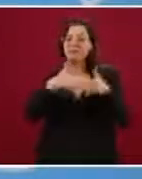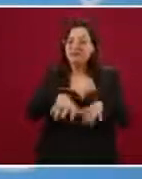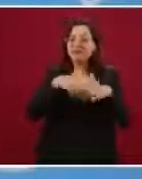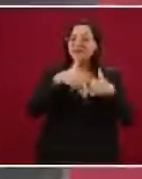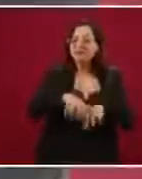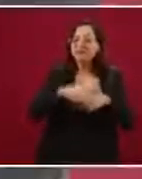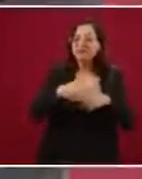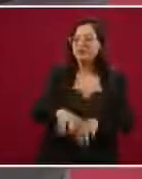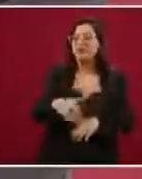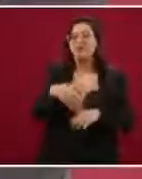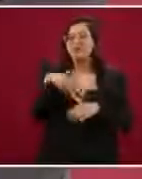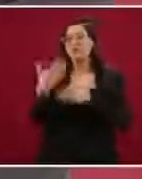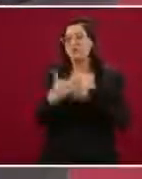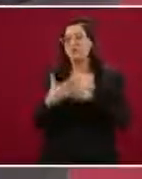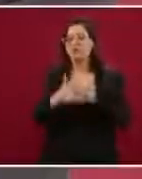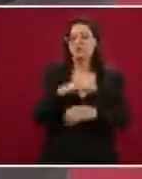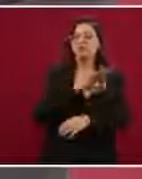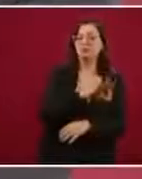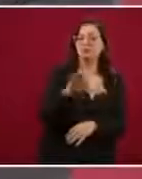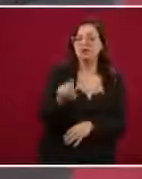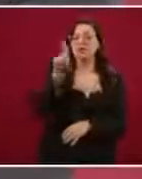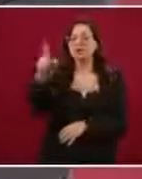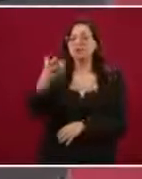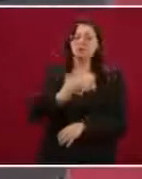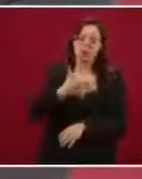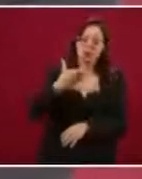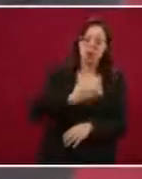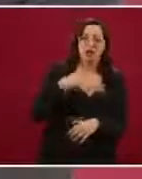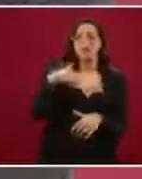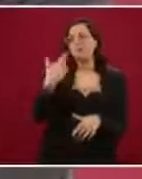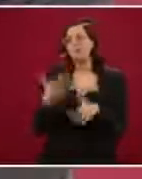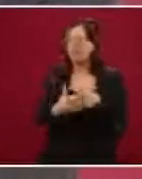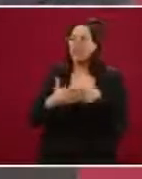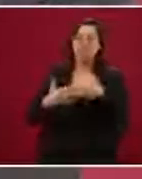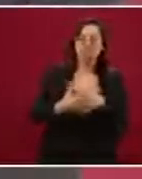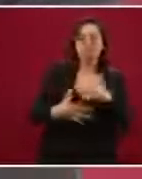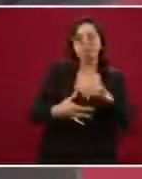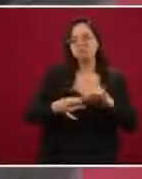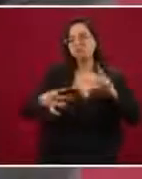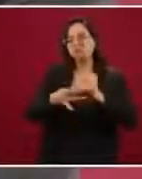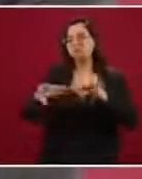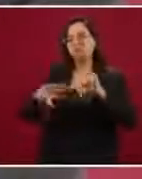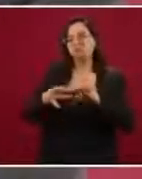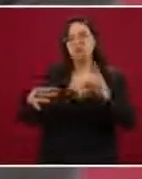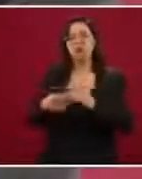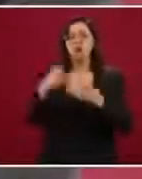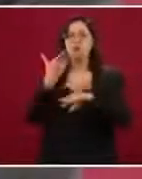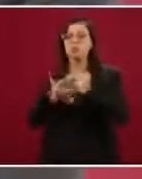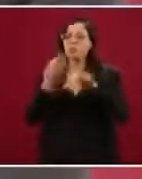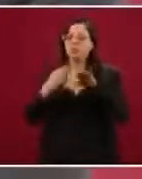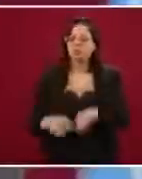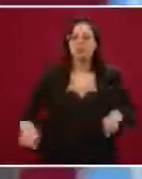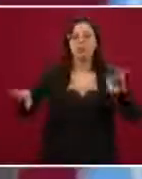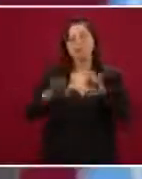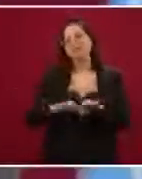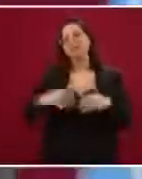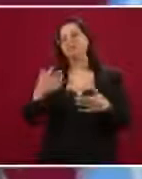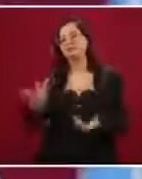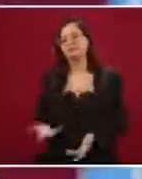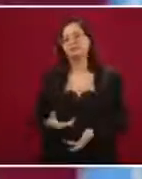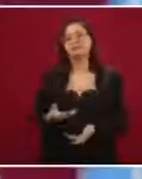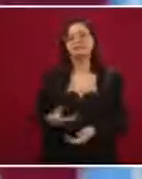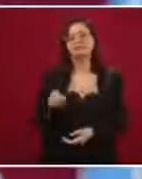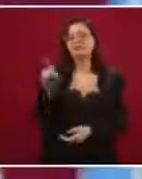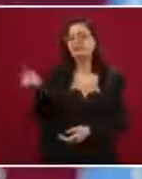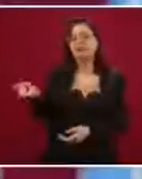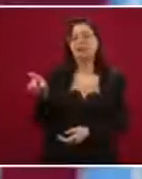para el día tal en el Zócalo tal, para esto y más, porque es muy importante. No me